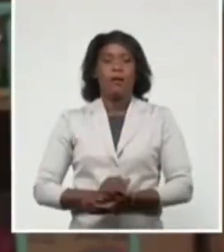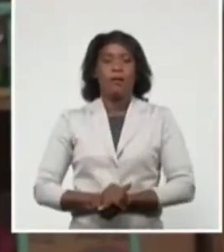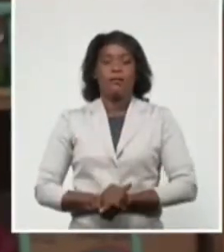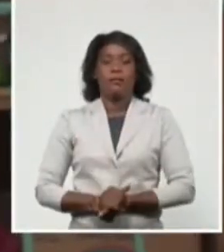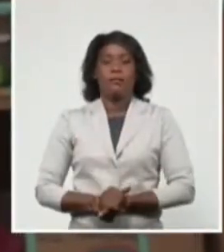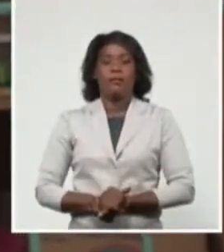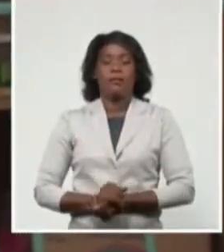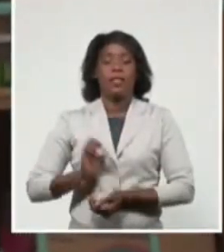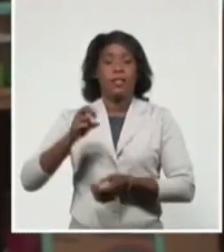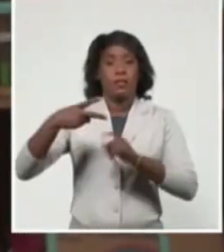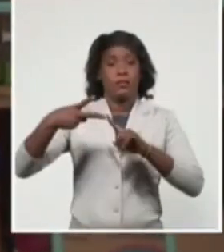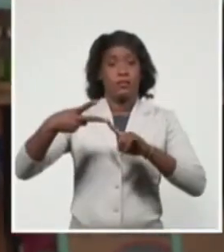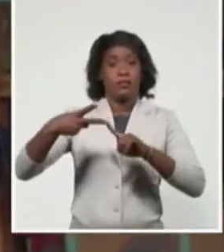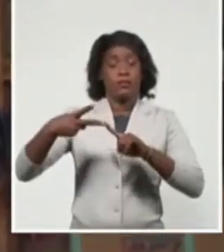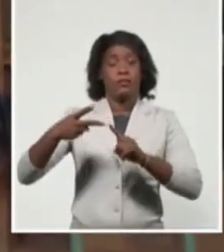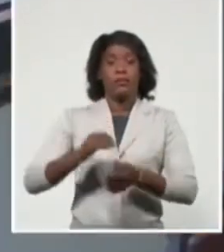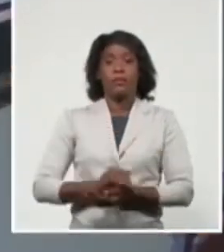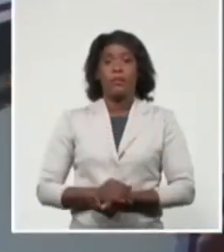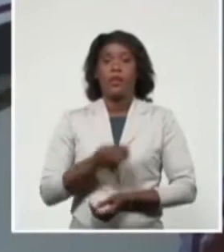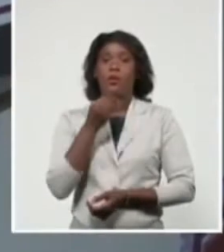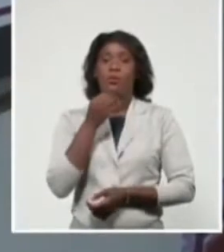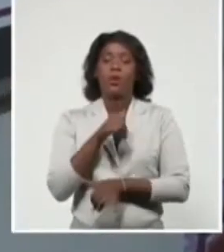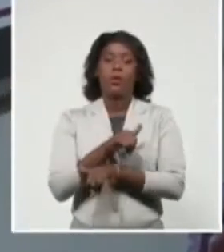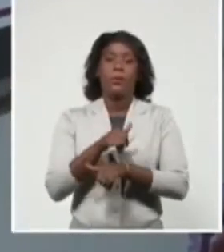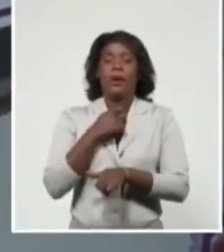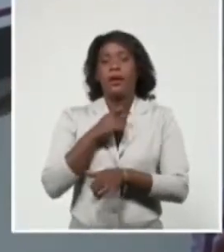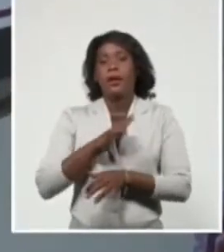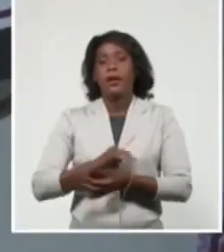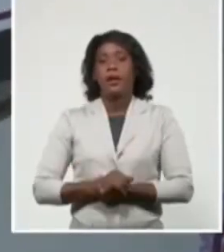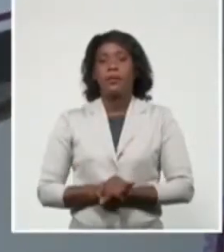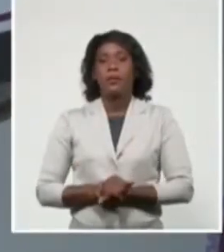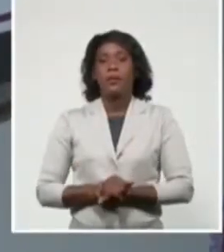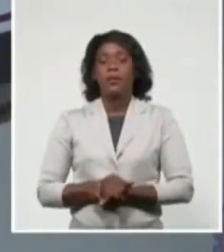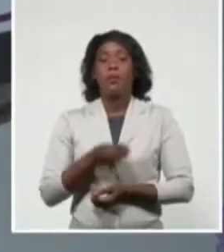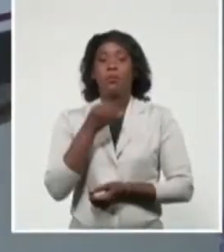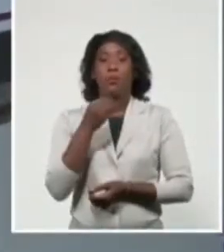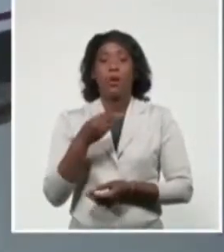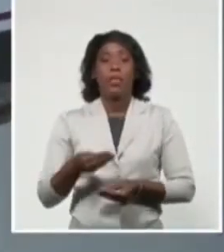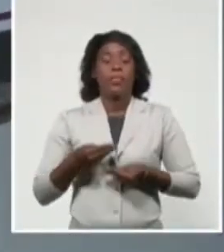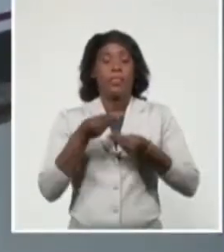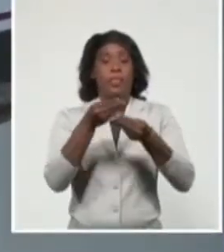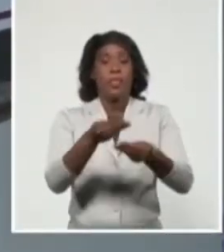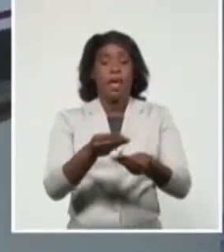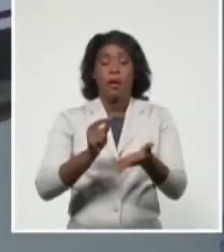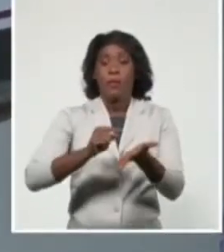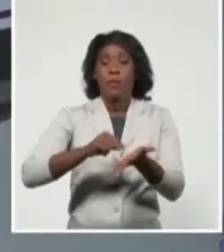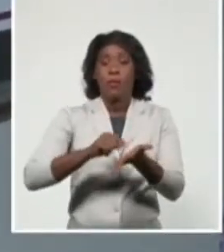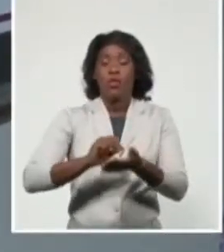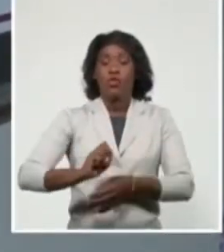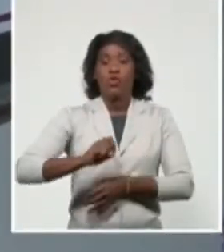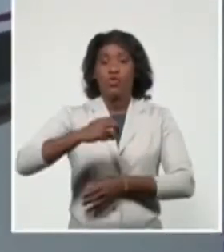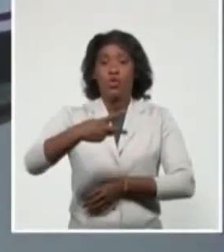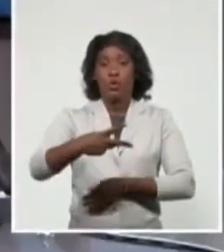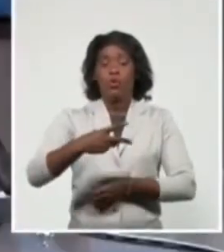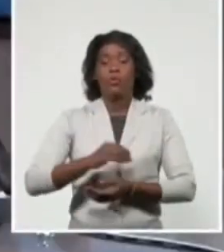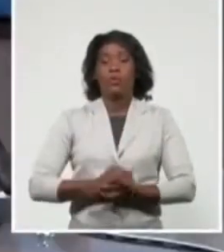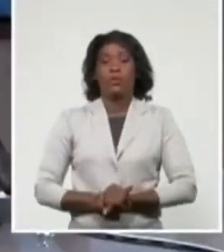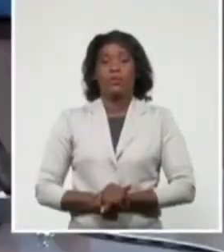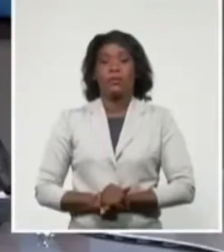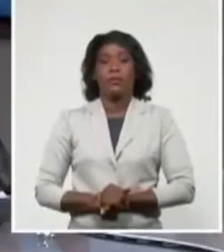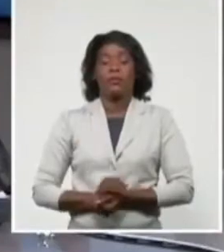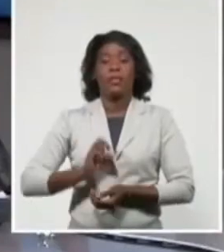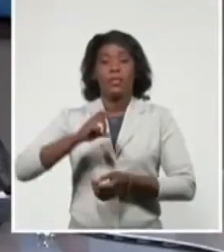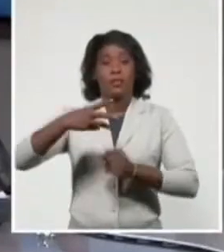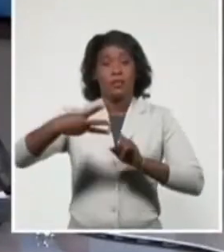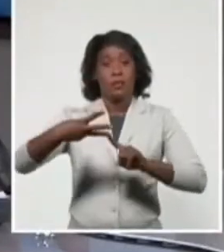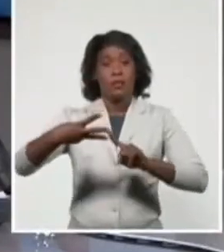Segundo, ese mínimo exento puede estar en el orden equivalente de 2 canastas de referencia. Y tercero, estamos